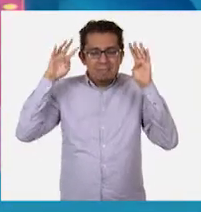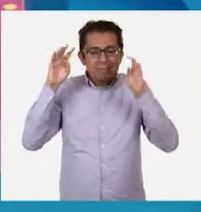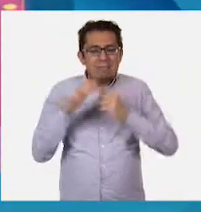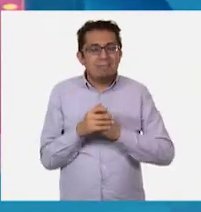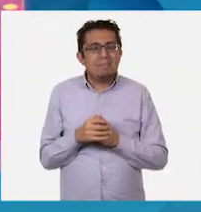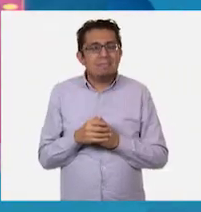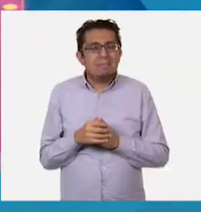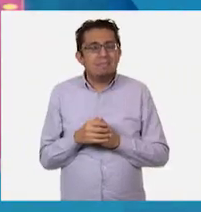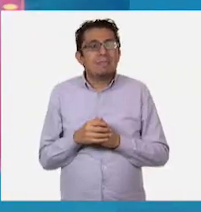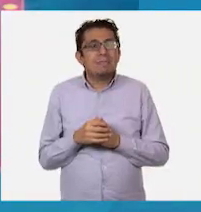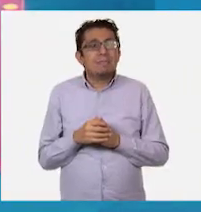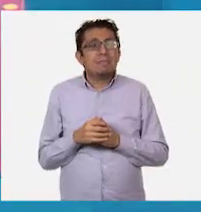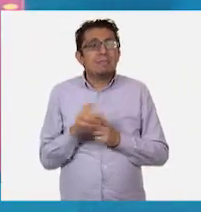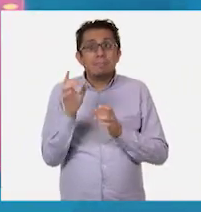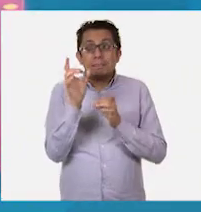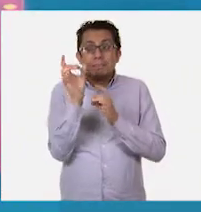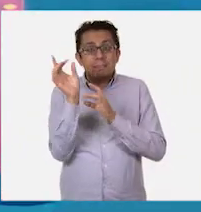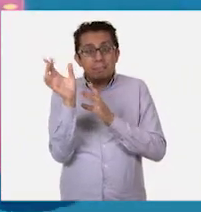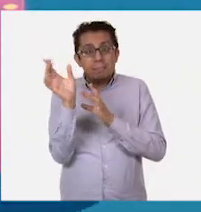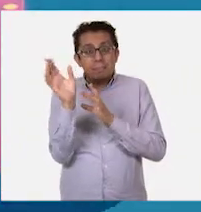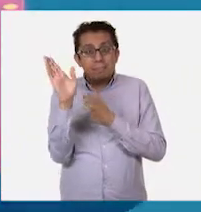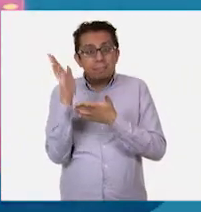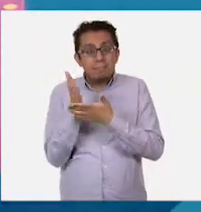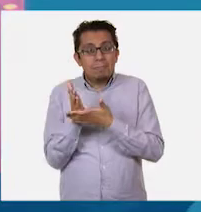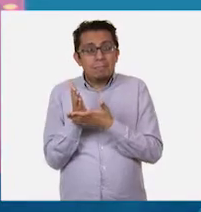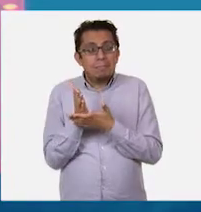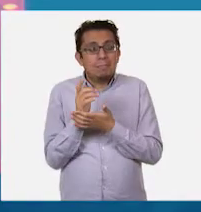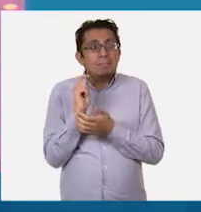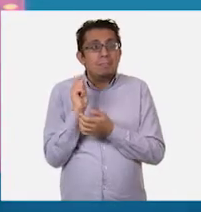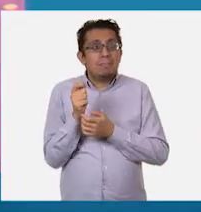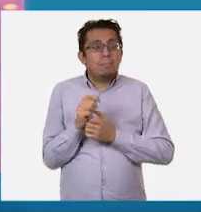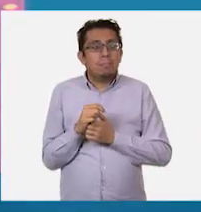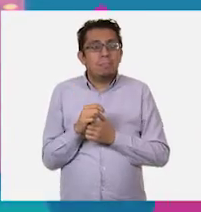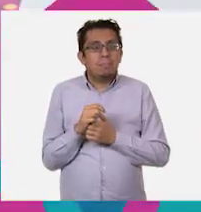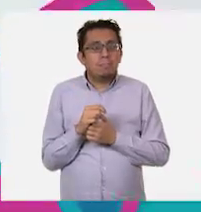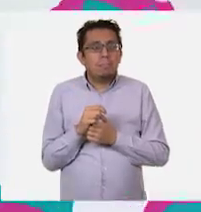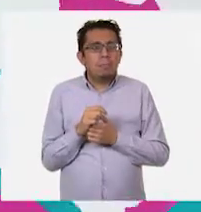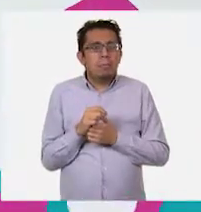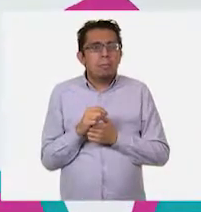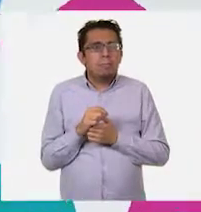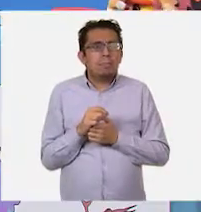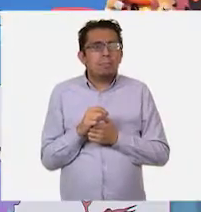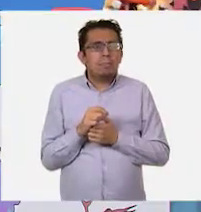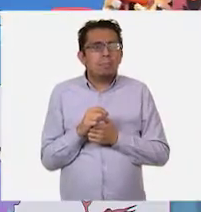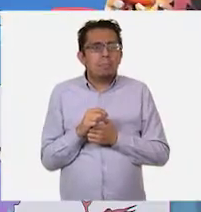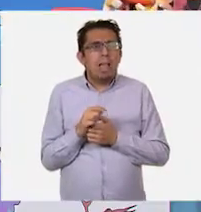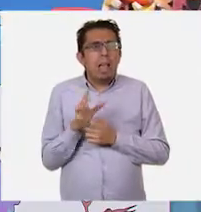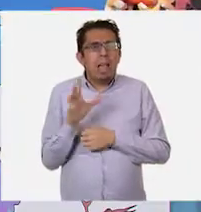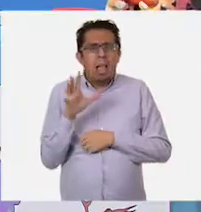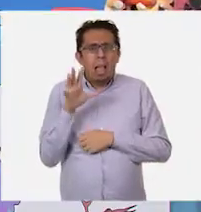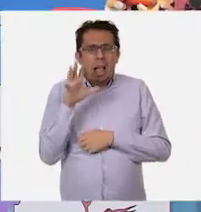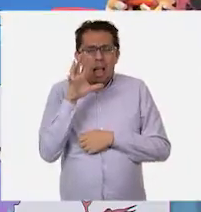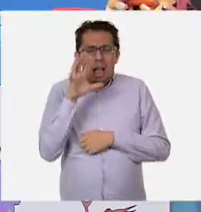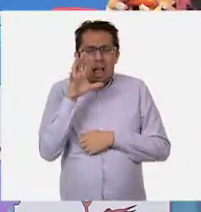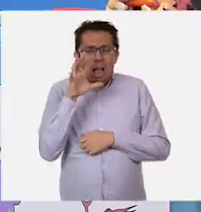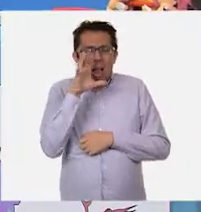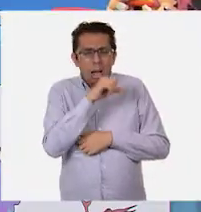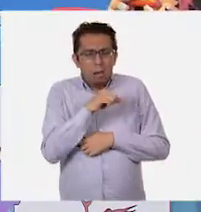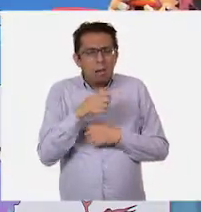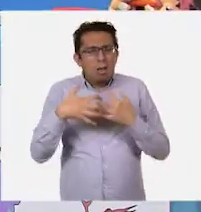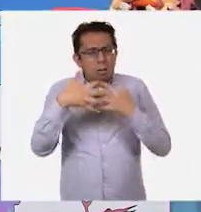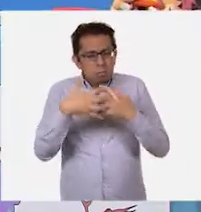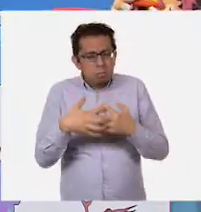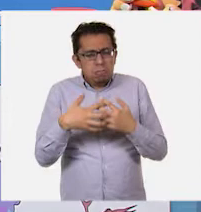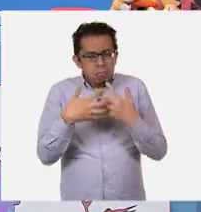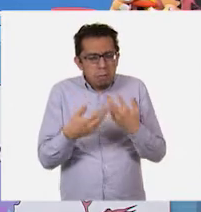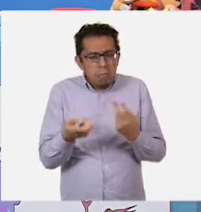la ruleta se detuvo en el tema formas de generar calor. Pero antes de hacer la